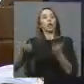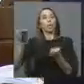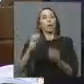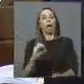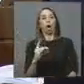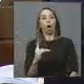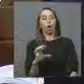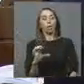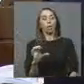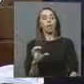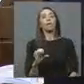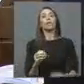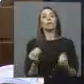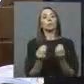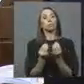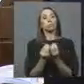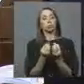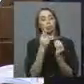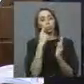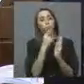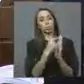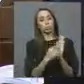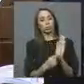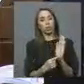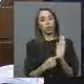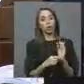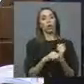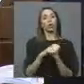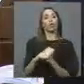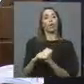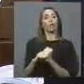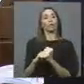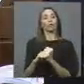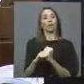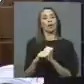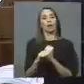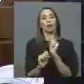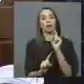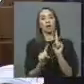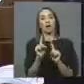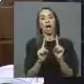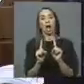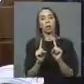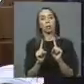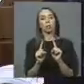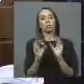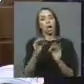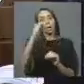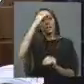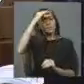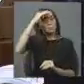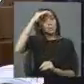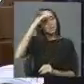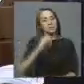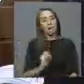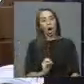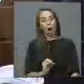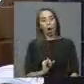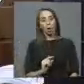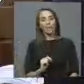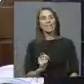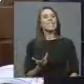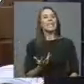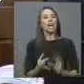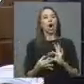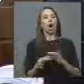y en muchos casos incluso va en contra de algunas confirmaciones y experiencias que la OIT la Organización